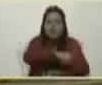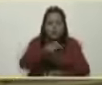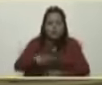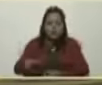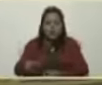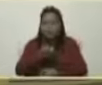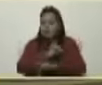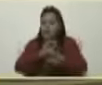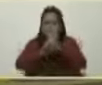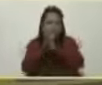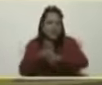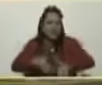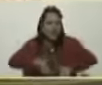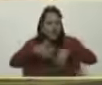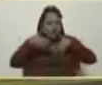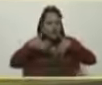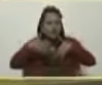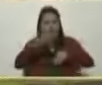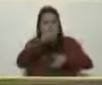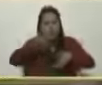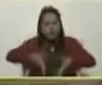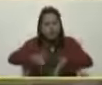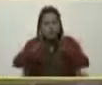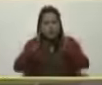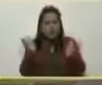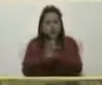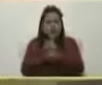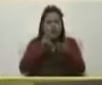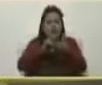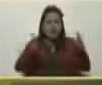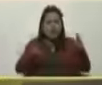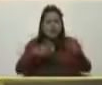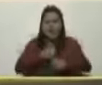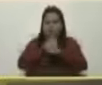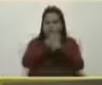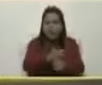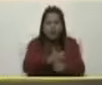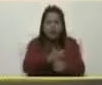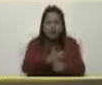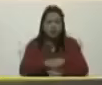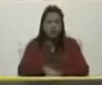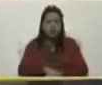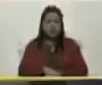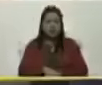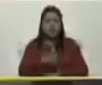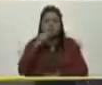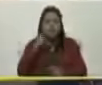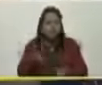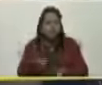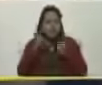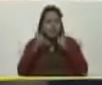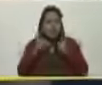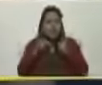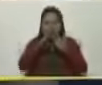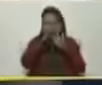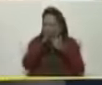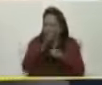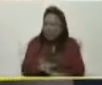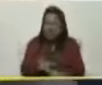el odio y vayamos por la paz y el amor. Y que no nos dejemos vencer con esas